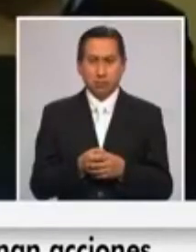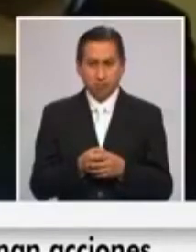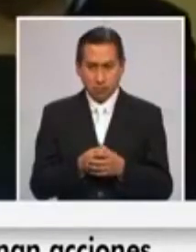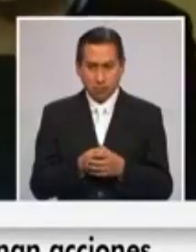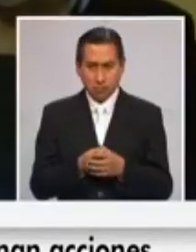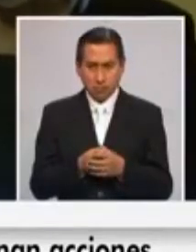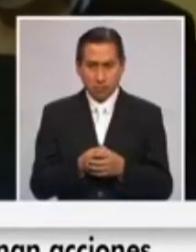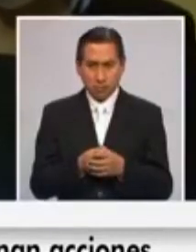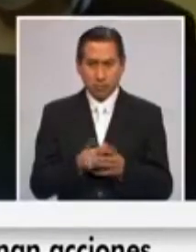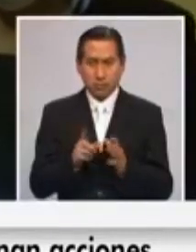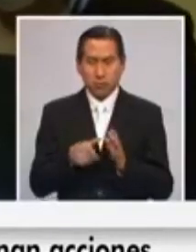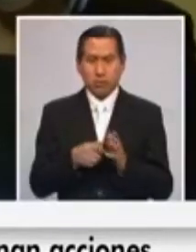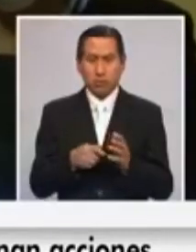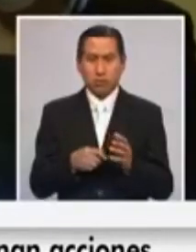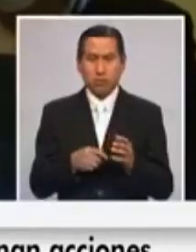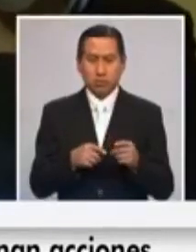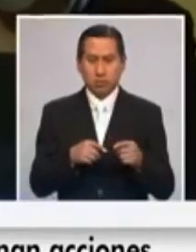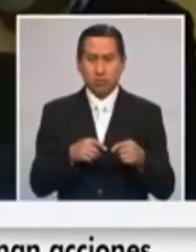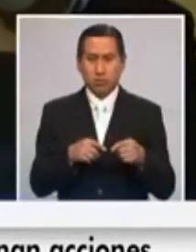siguientes números: doctor